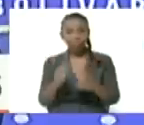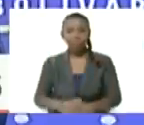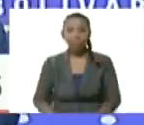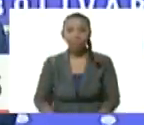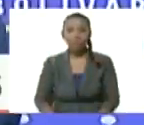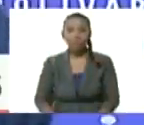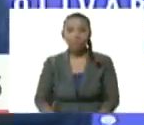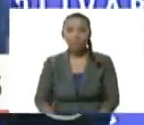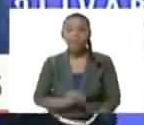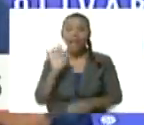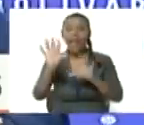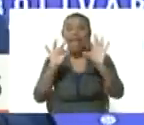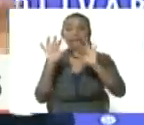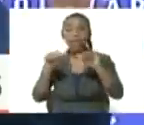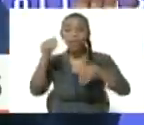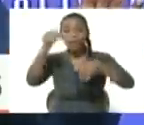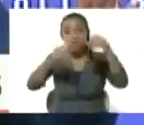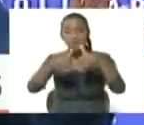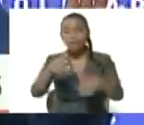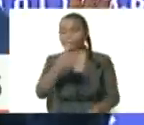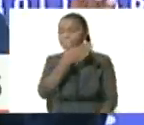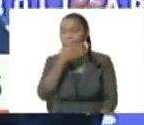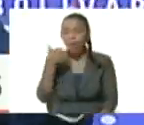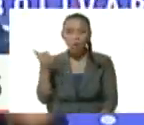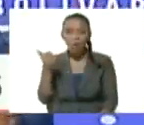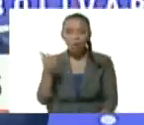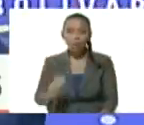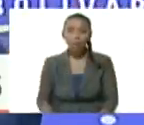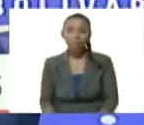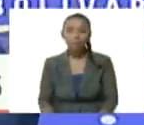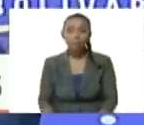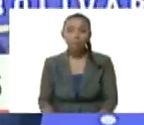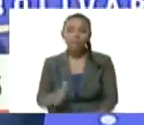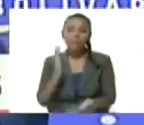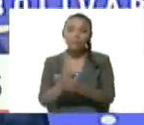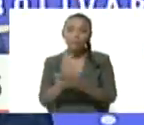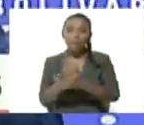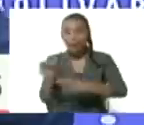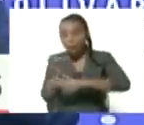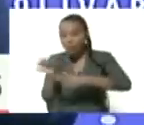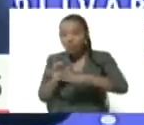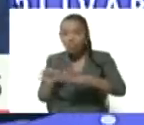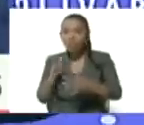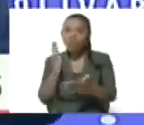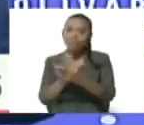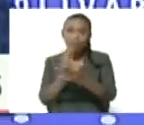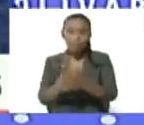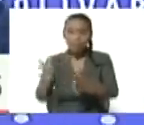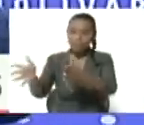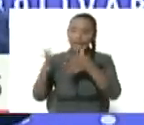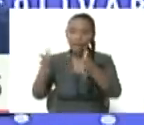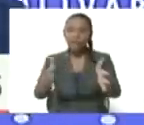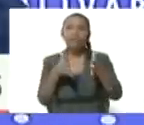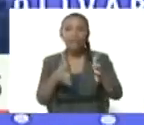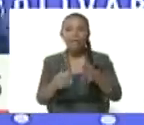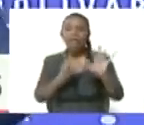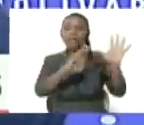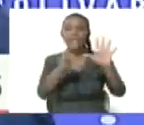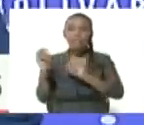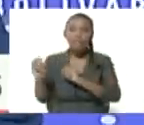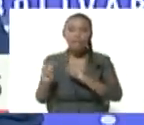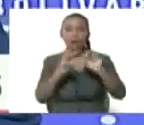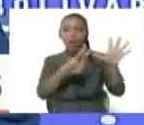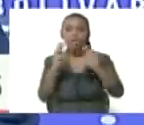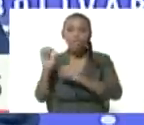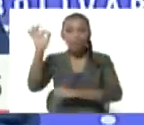Es las elecciones que nos va mejor, las elecciones de municipio. Siempre ganamos 70,